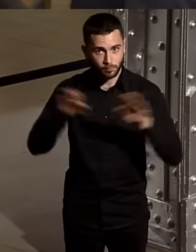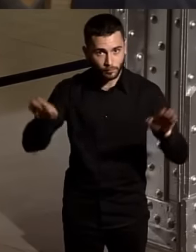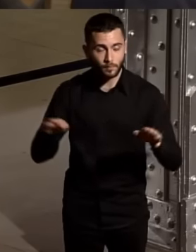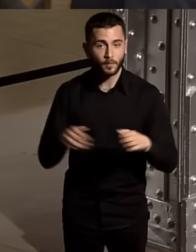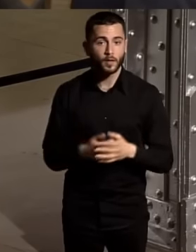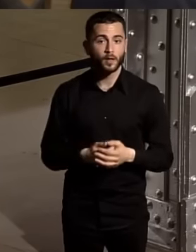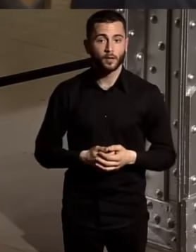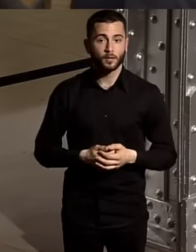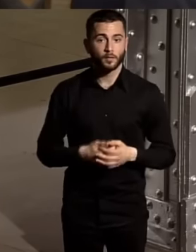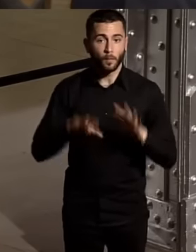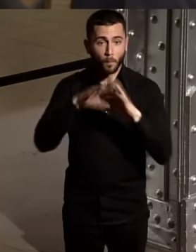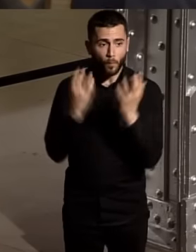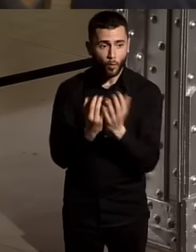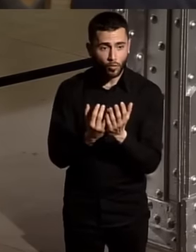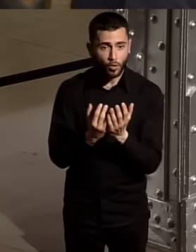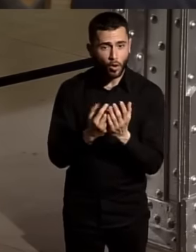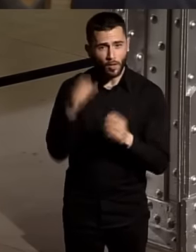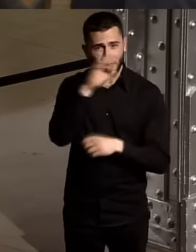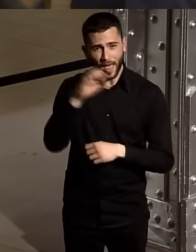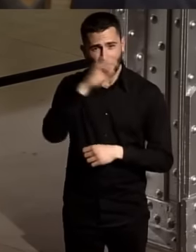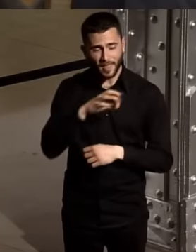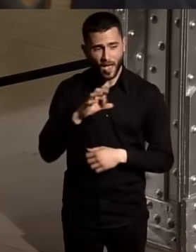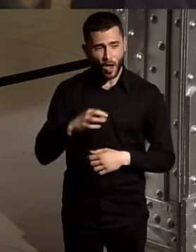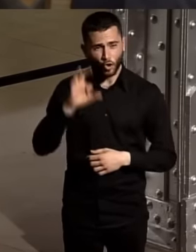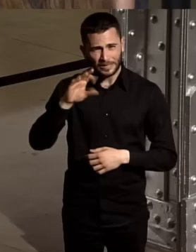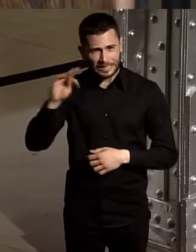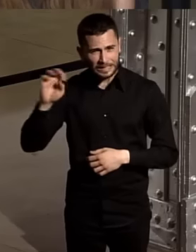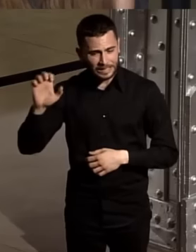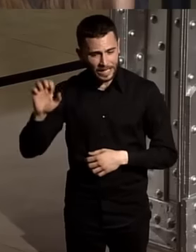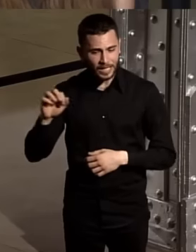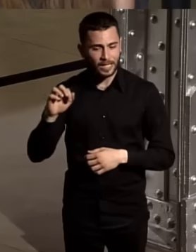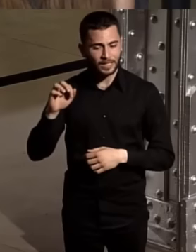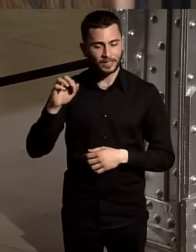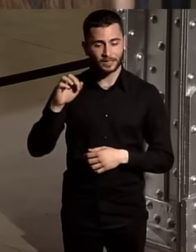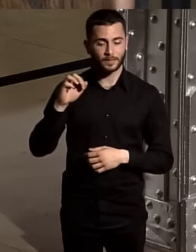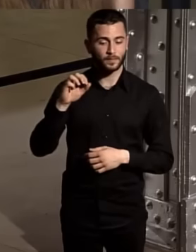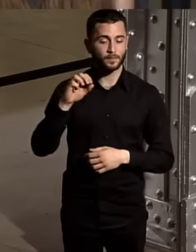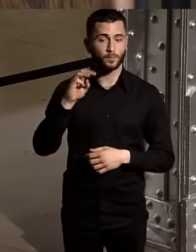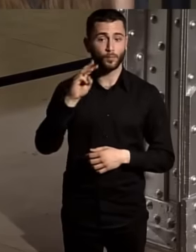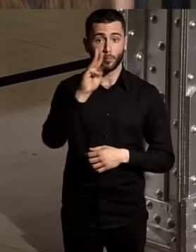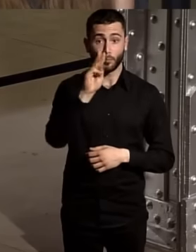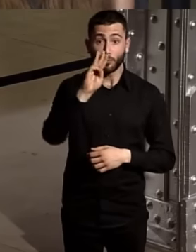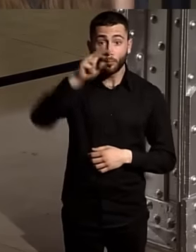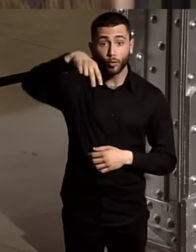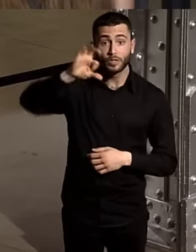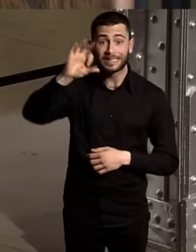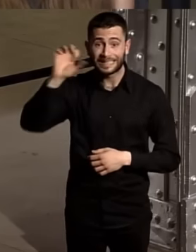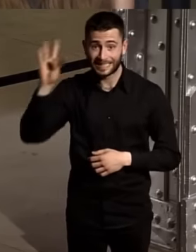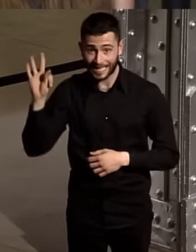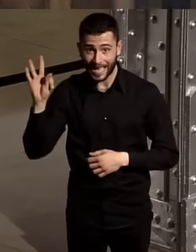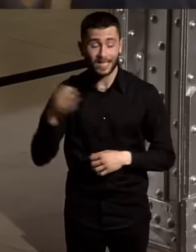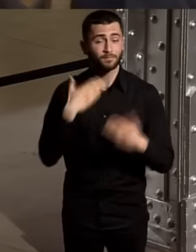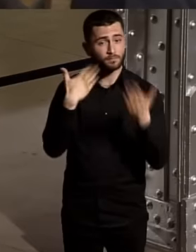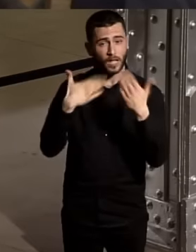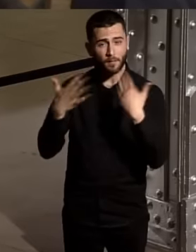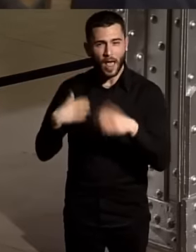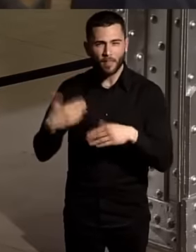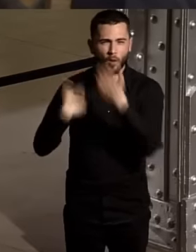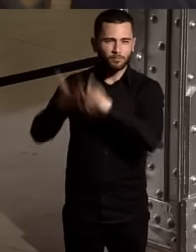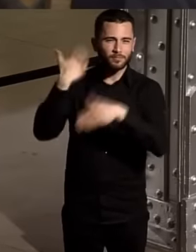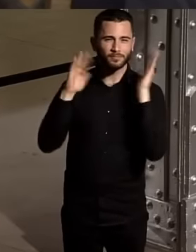hablando una vez con Eduardo Pet me decía que que el que bueno que en tiempos bueno en nuestra época de colegio Las